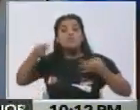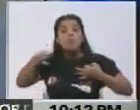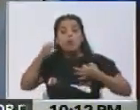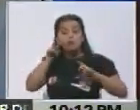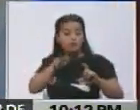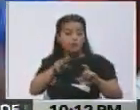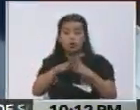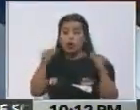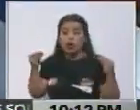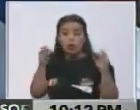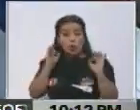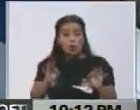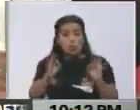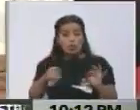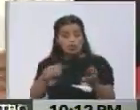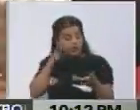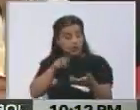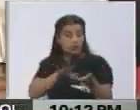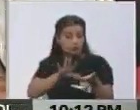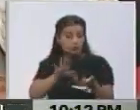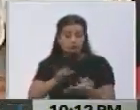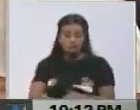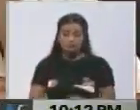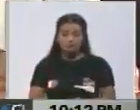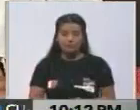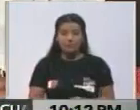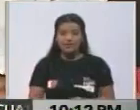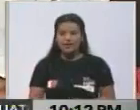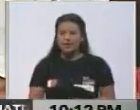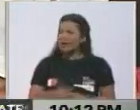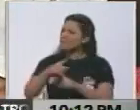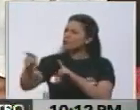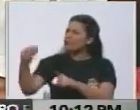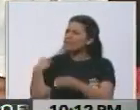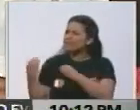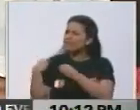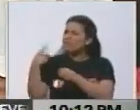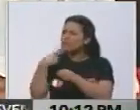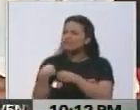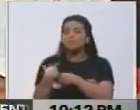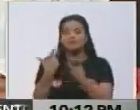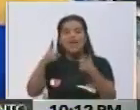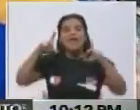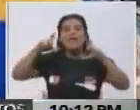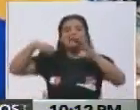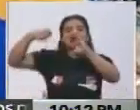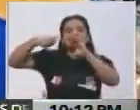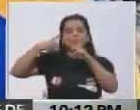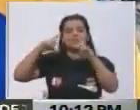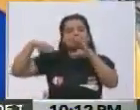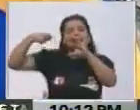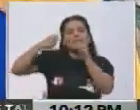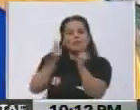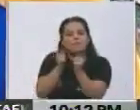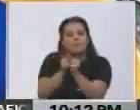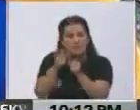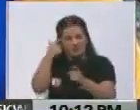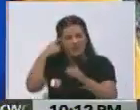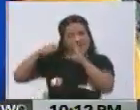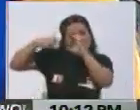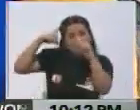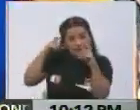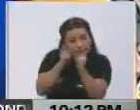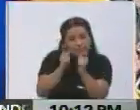Así es. Entonces, lo importante de esto, presidente, es que... ¿Pero cuál estabas diciendo tú, Vale? El Snapchat. ¿Qué es eso? Snapchat es una red social